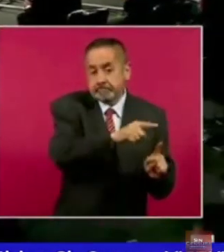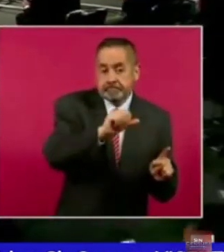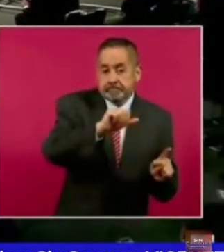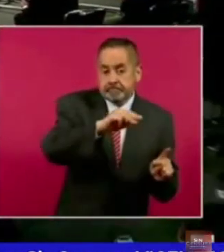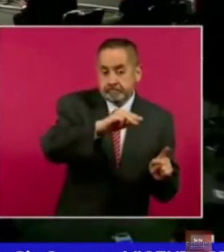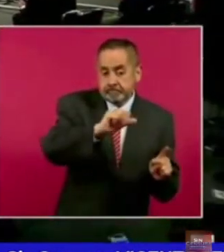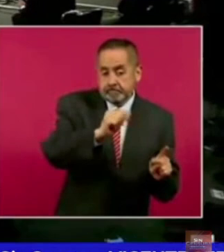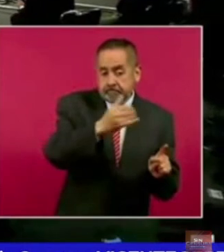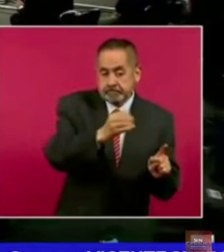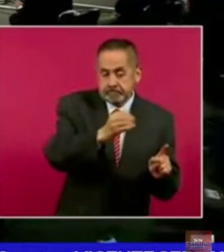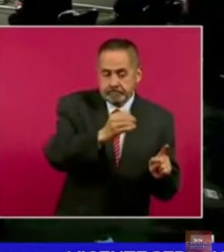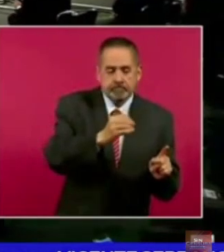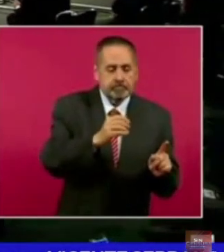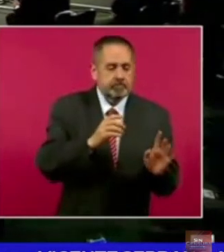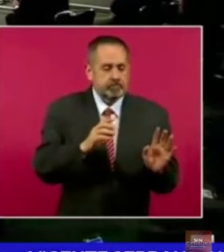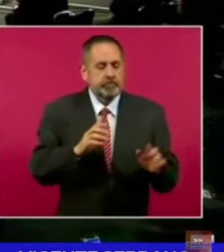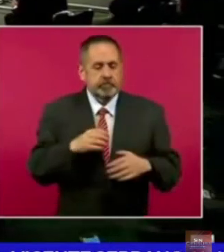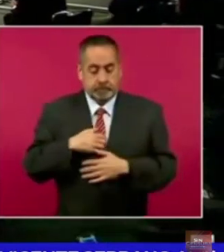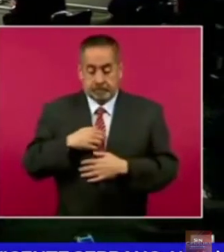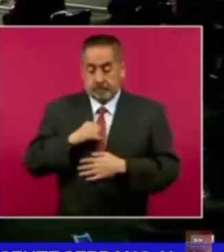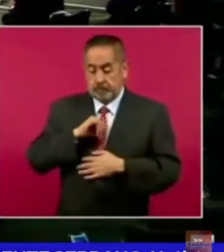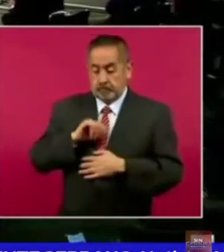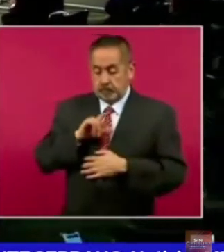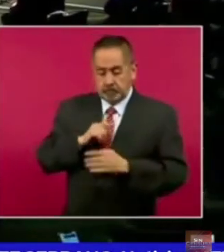Pero de las cosas que me platica,